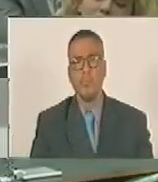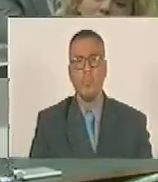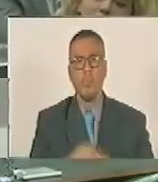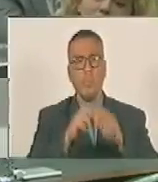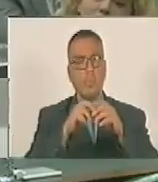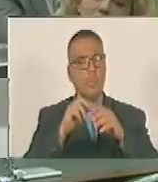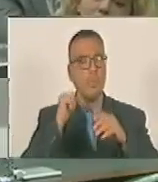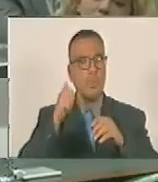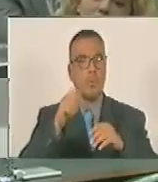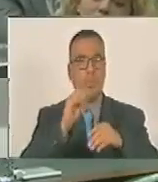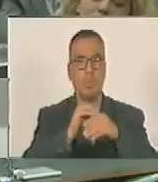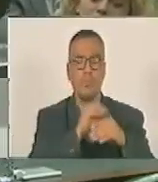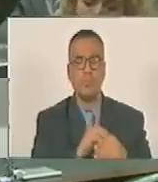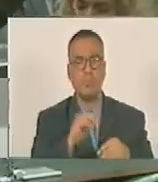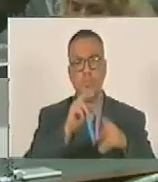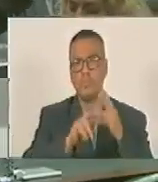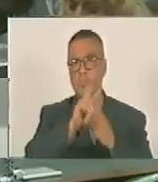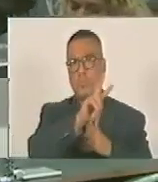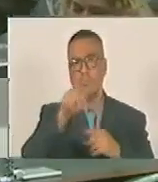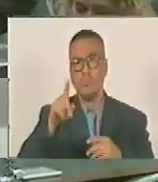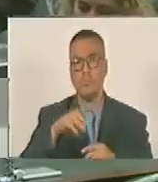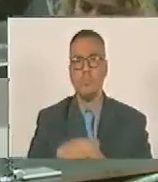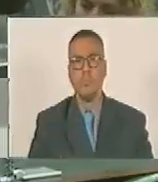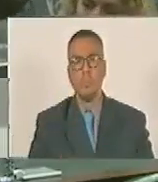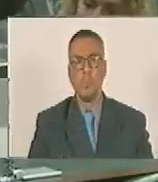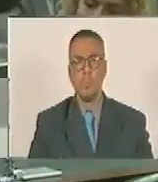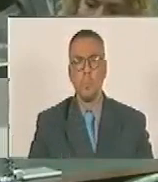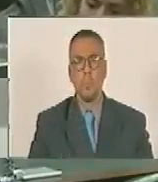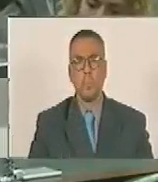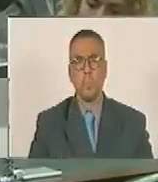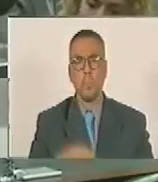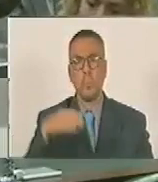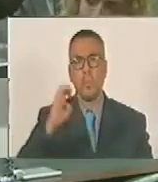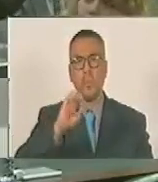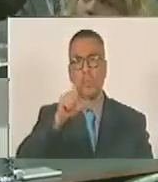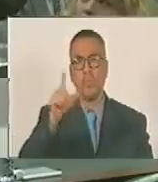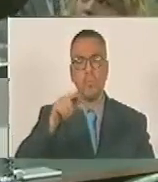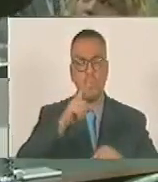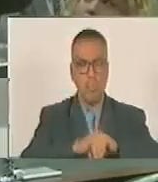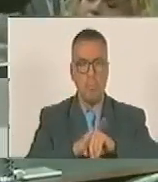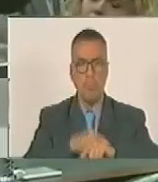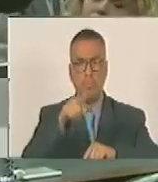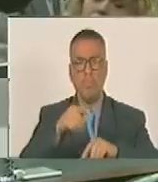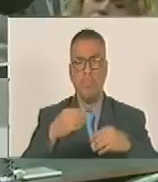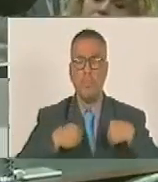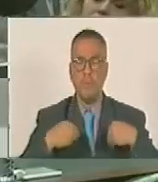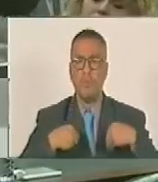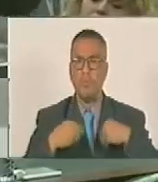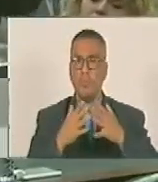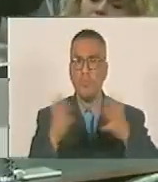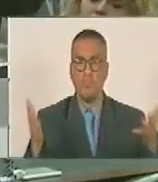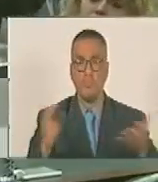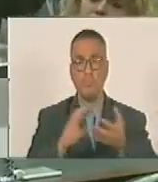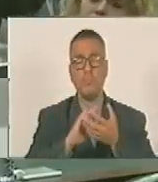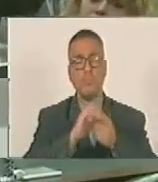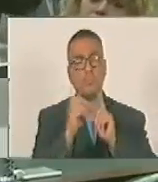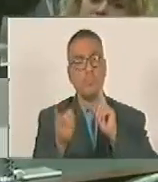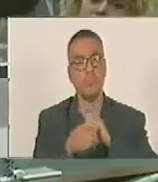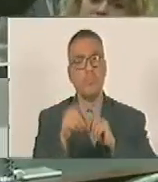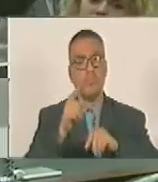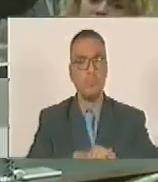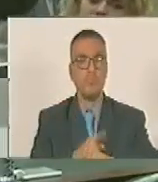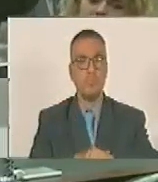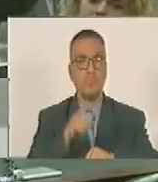siglo XXI, cabe a este tiempo, porque vivimos una gran transición